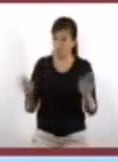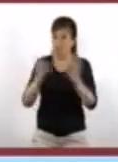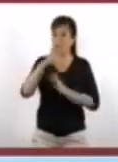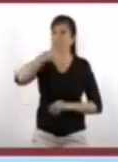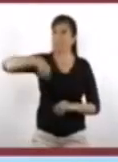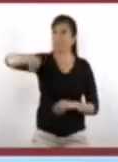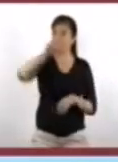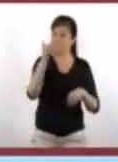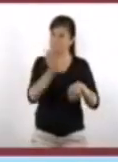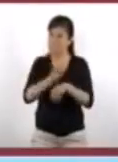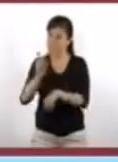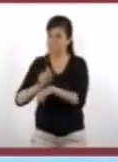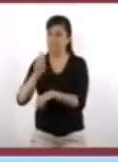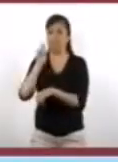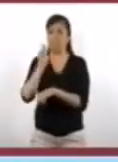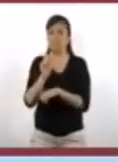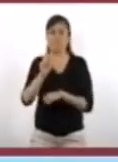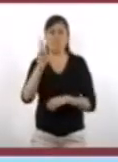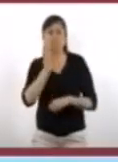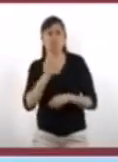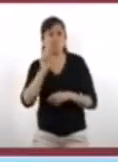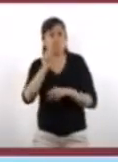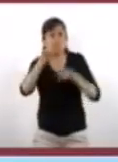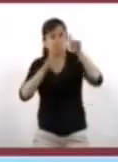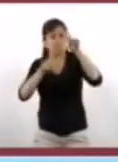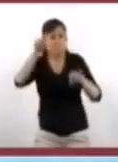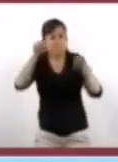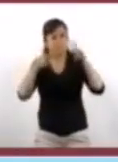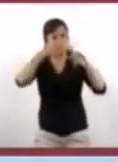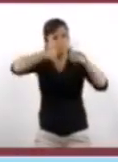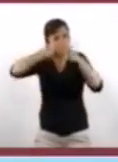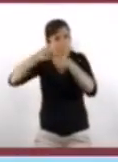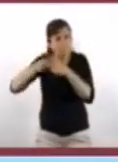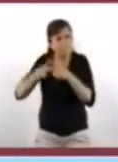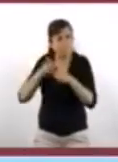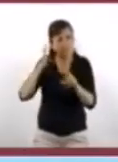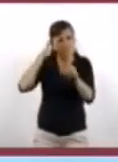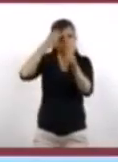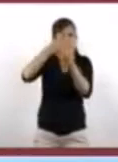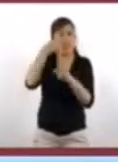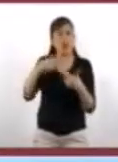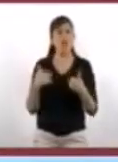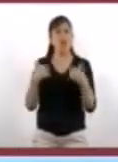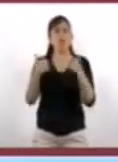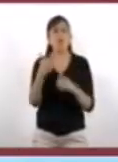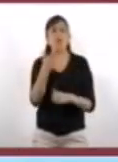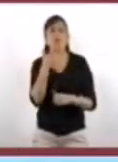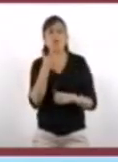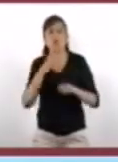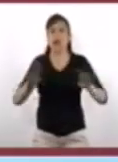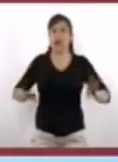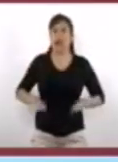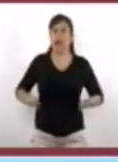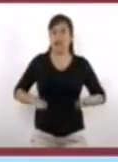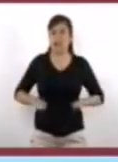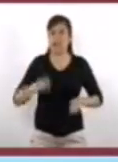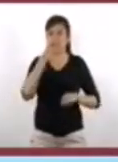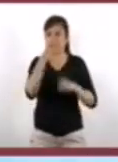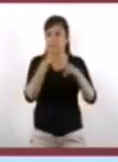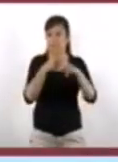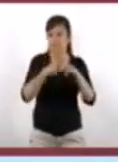en nuestros días: las medidas de tendencia central, con la finalidad de comprender sus usos y